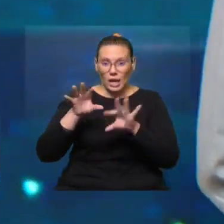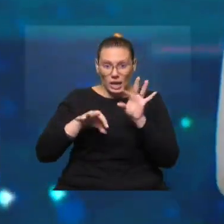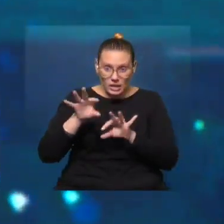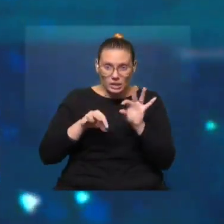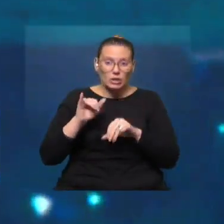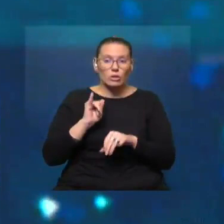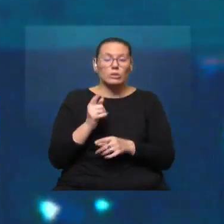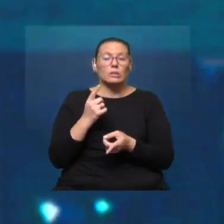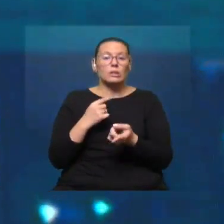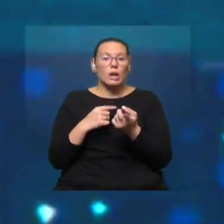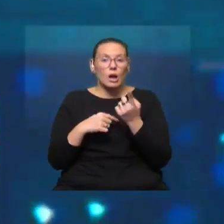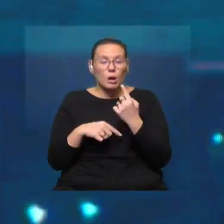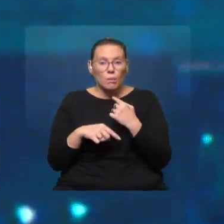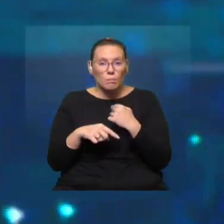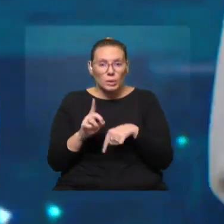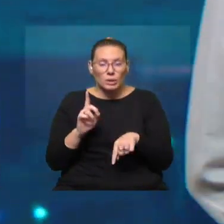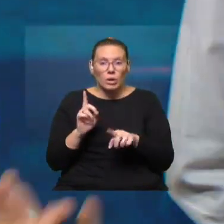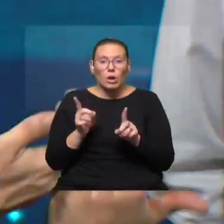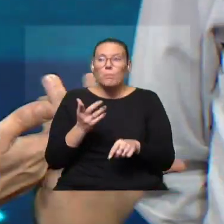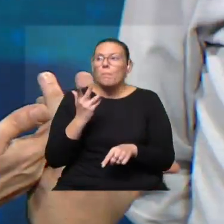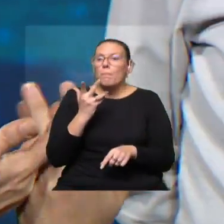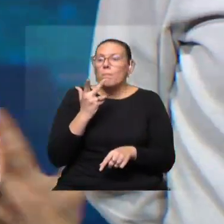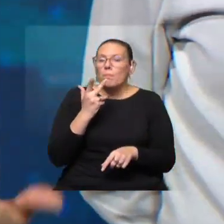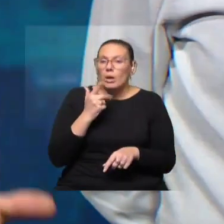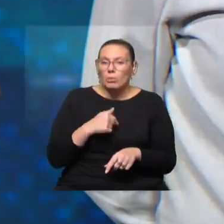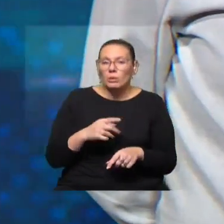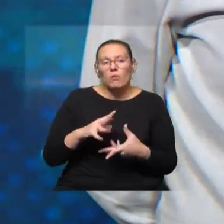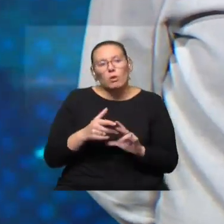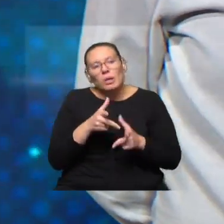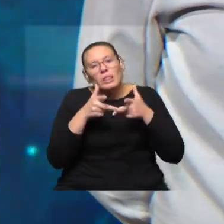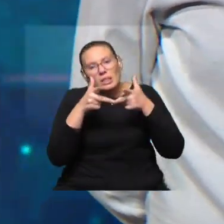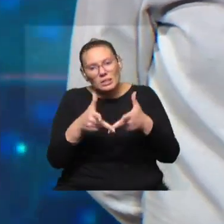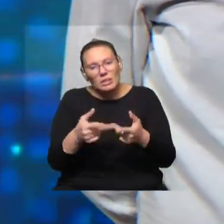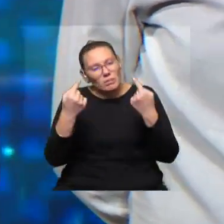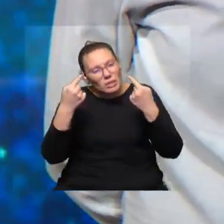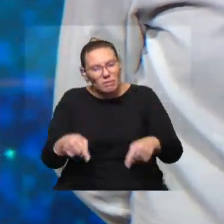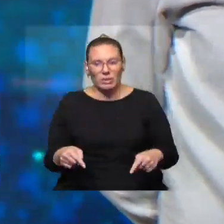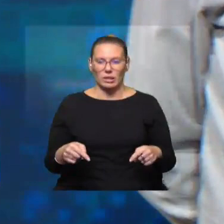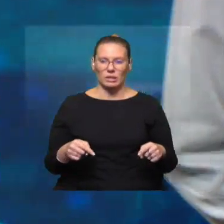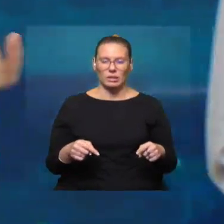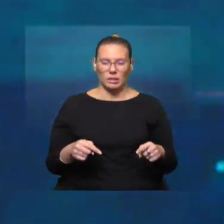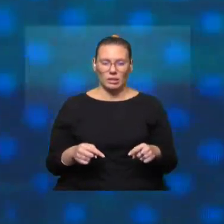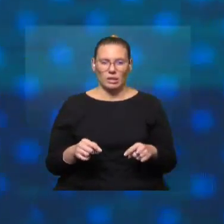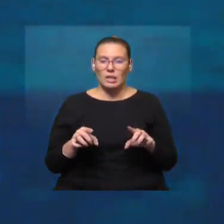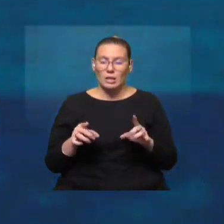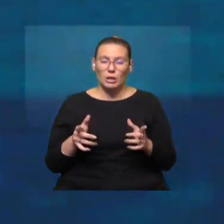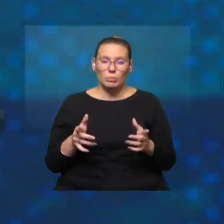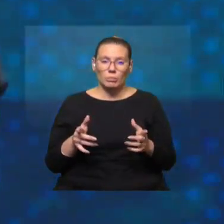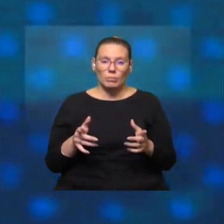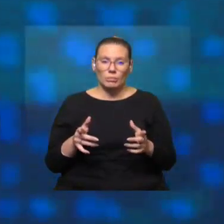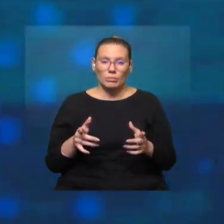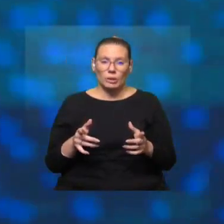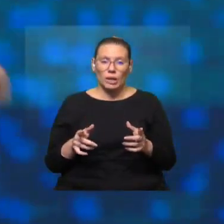pero lo que lo que también me gusta muchísimo es su decir que es bien es bien distinto no es bien original y este